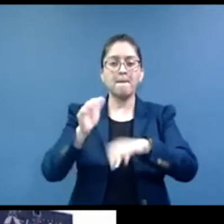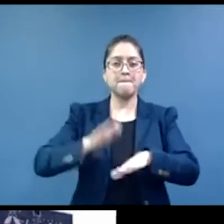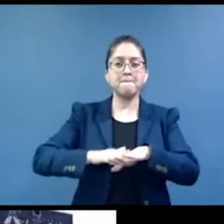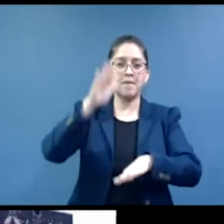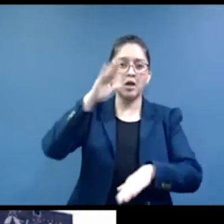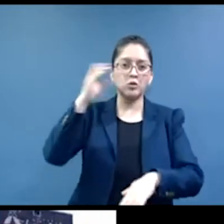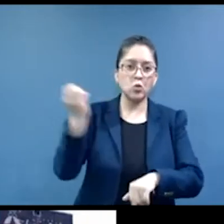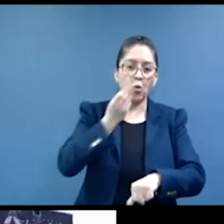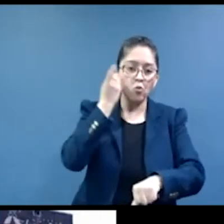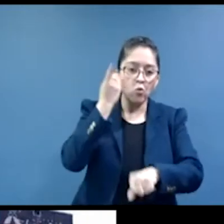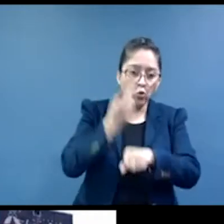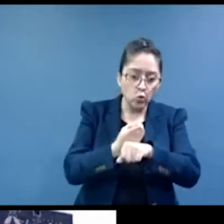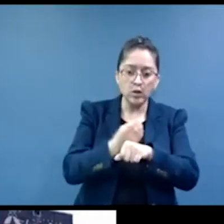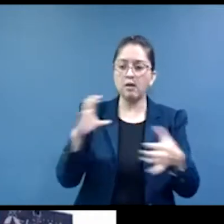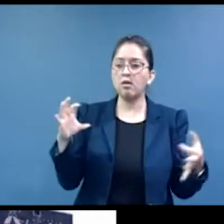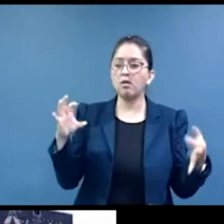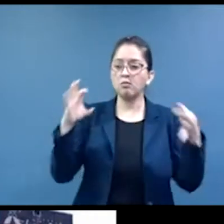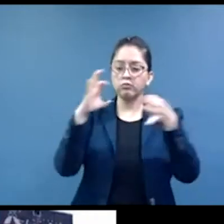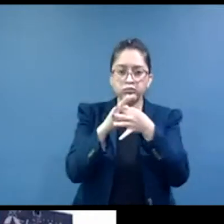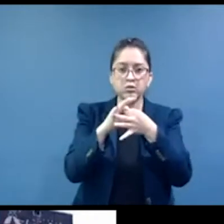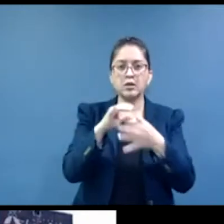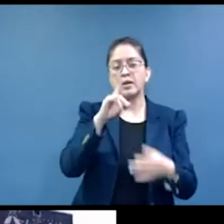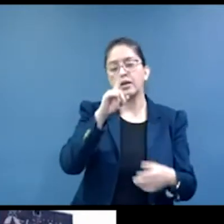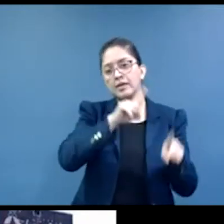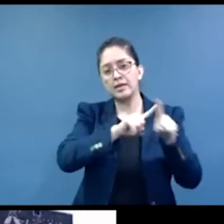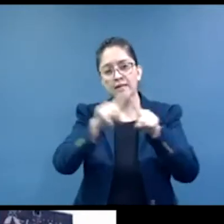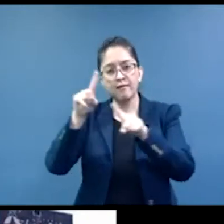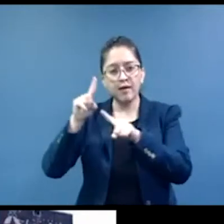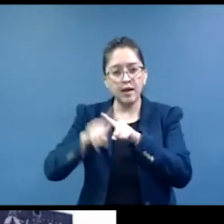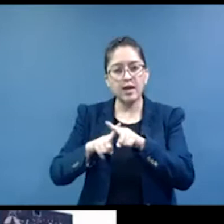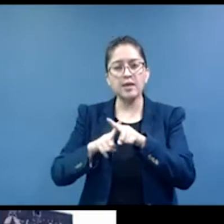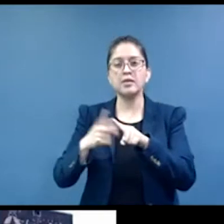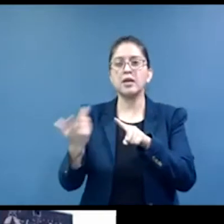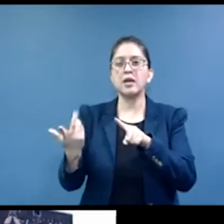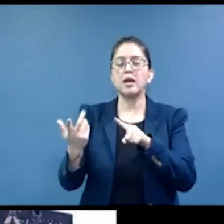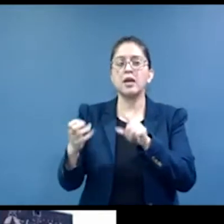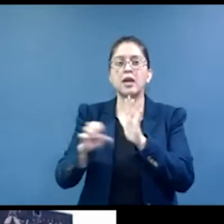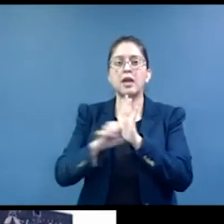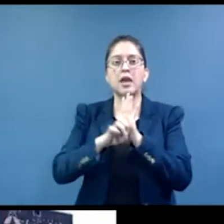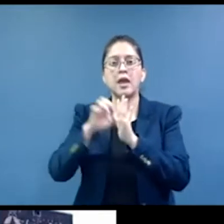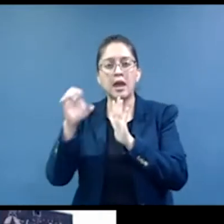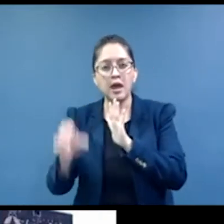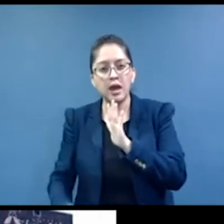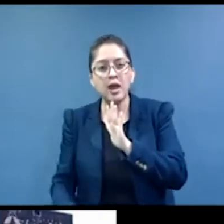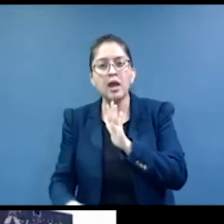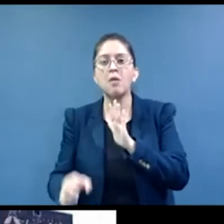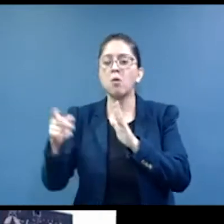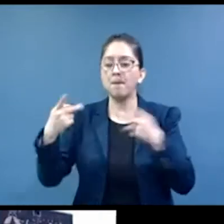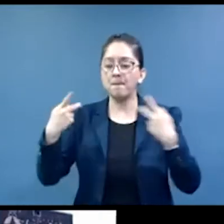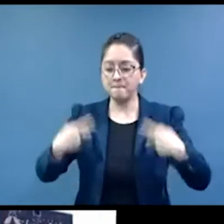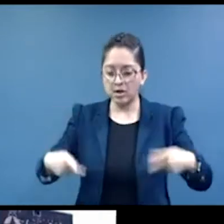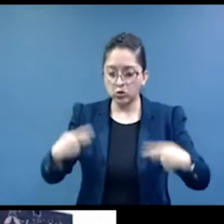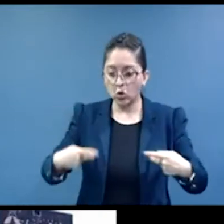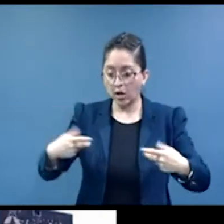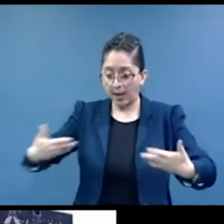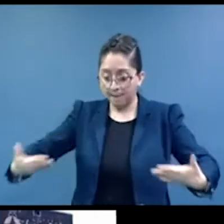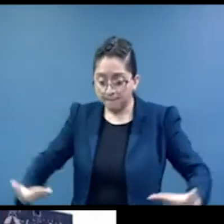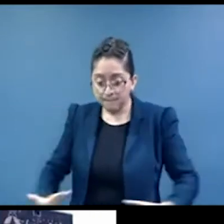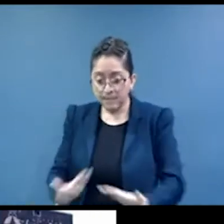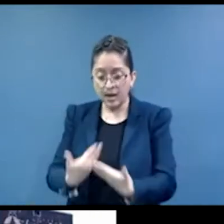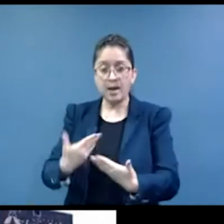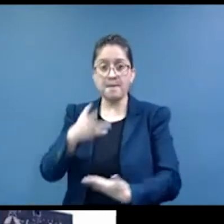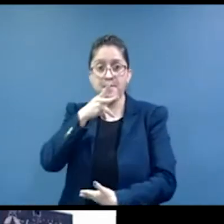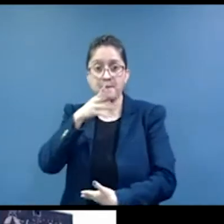vínculo filial y las obligaciones que se generan con este vínculo entre los progenitores y los hijos.